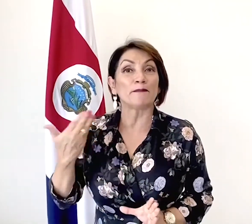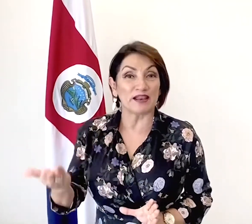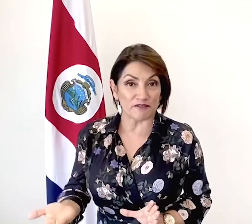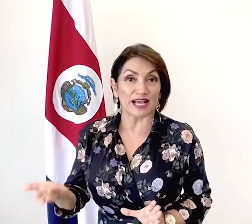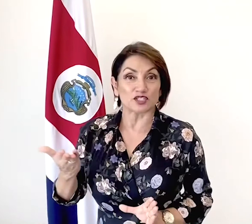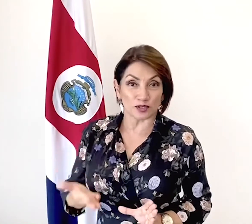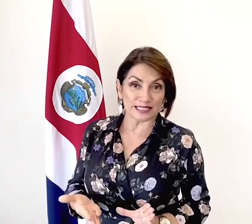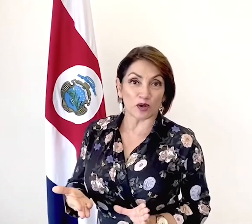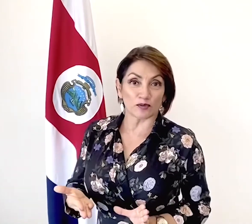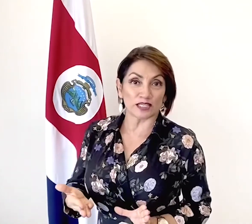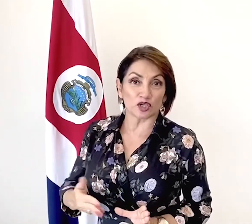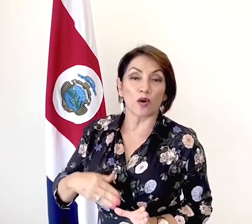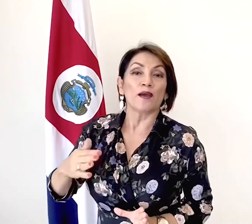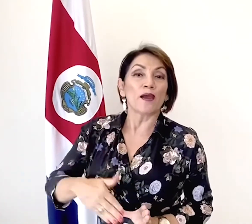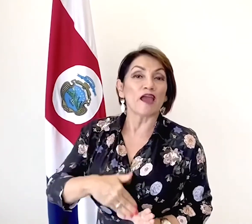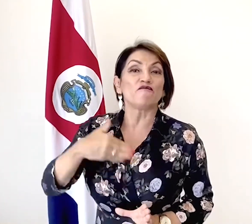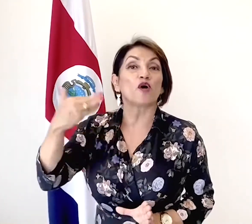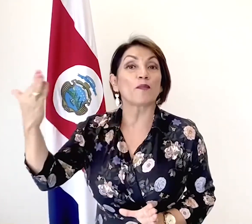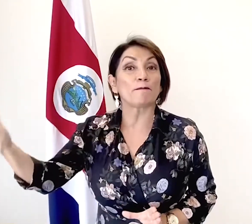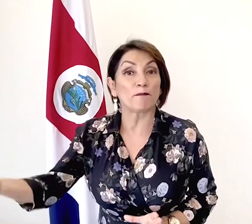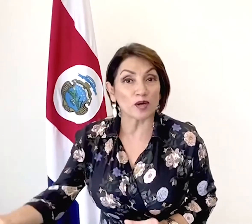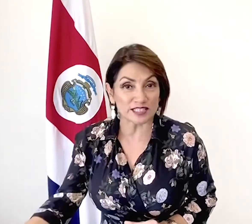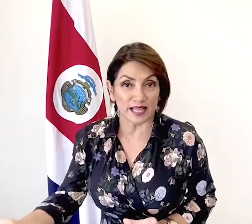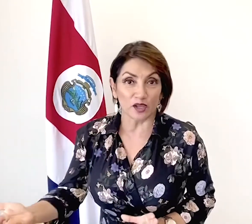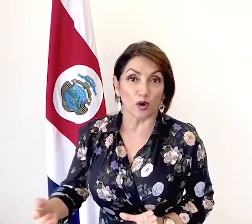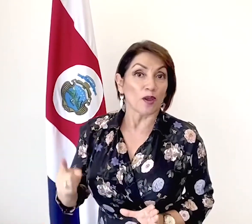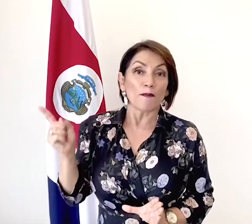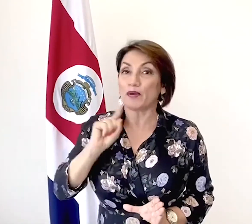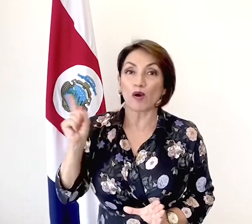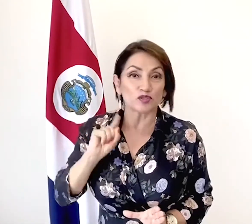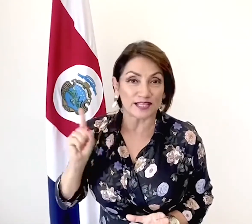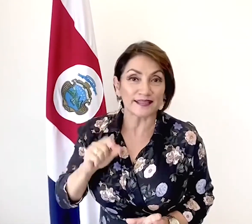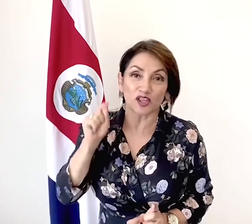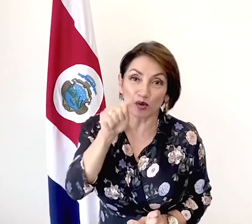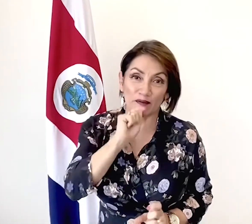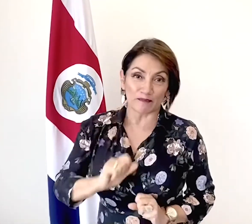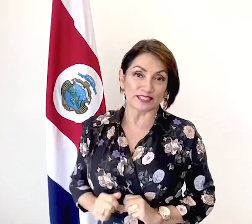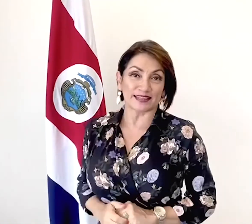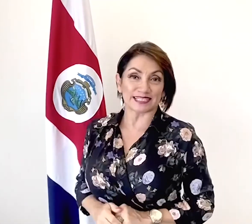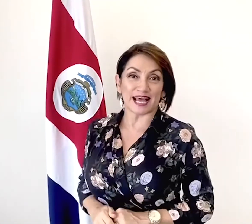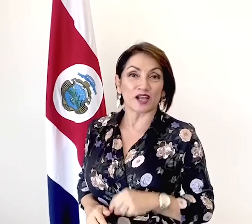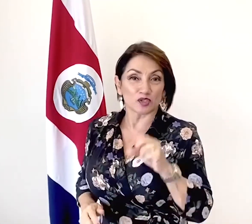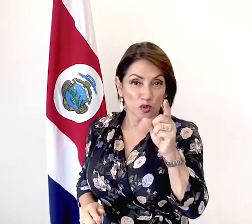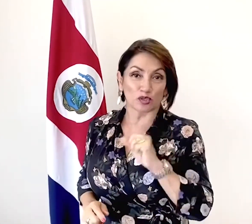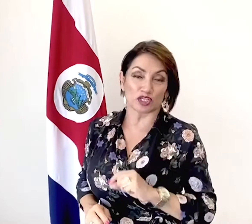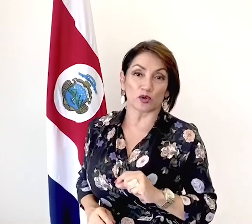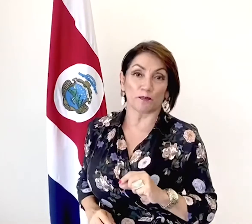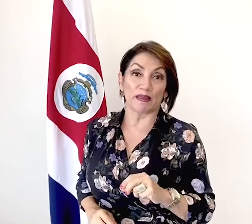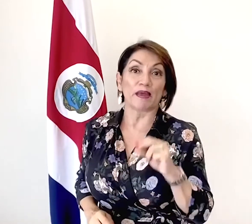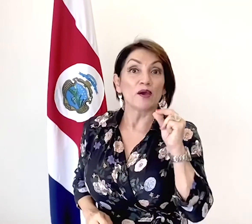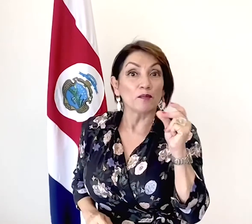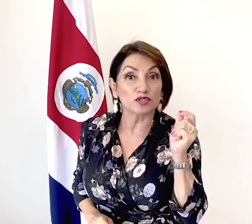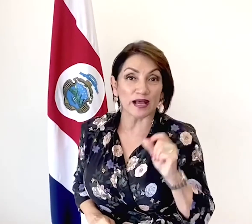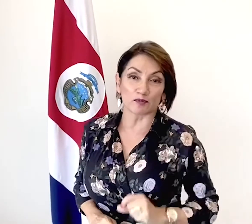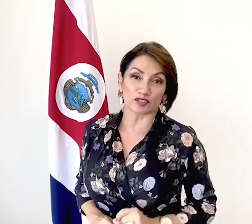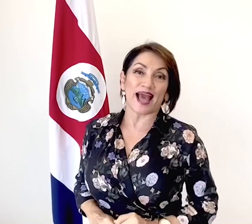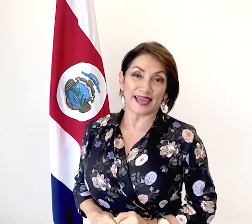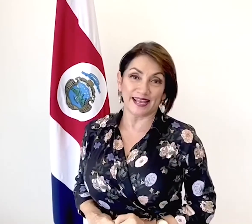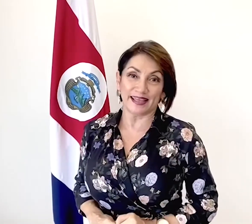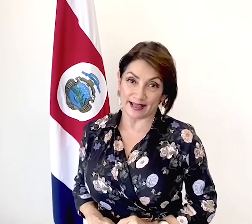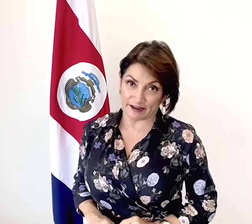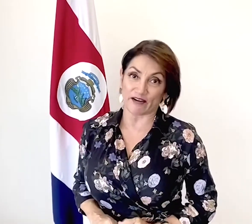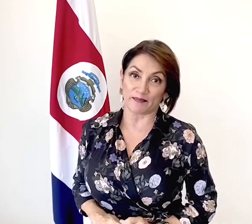venir la verificación de esa condición? En forma posterior, pero a usted no le vamos a atrasar su condición PYME.